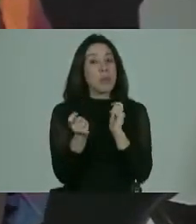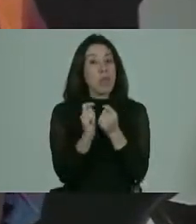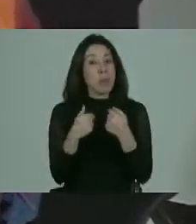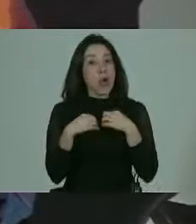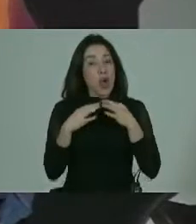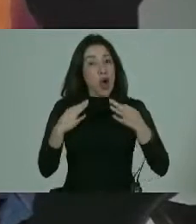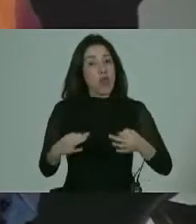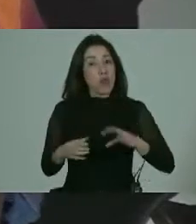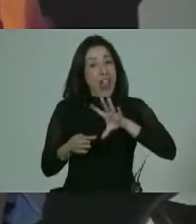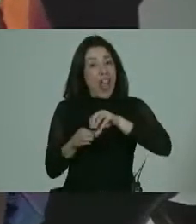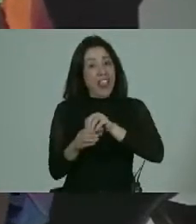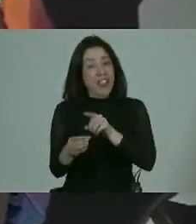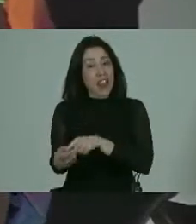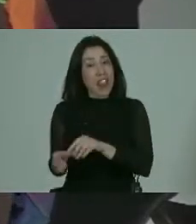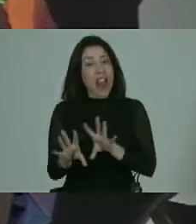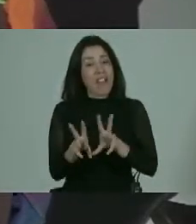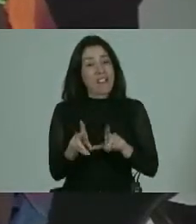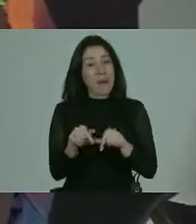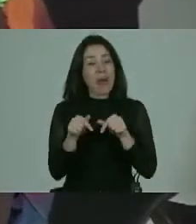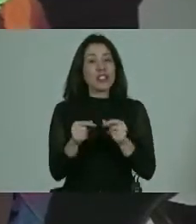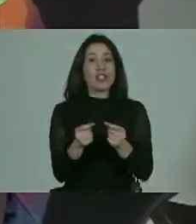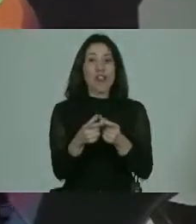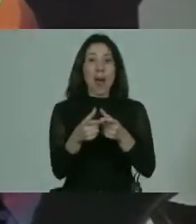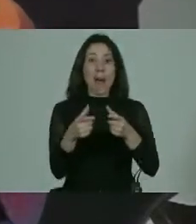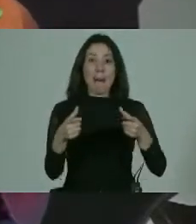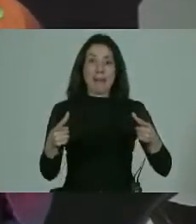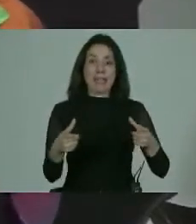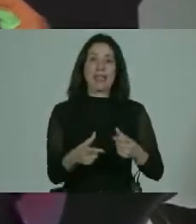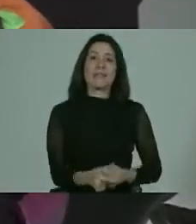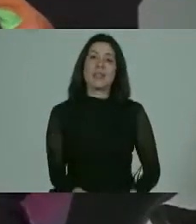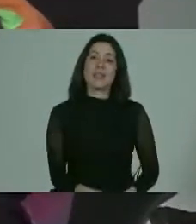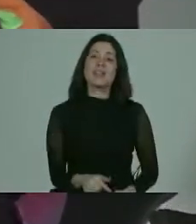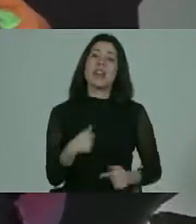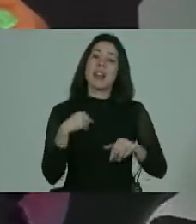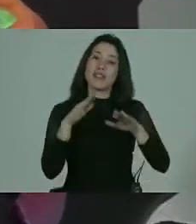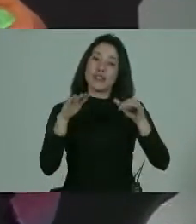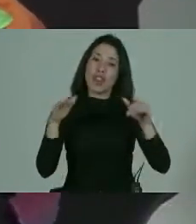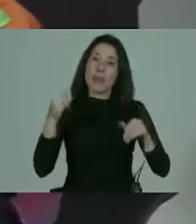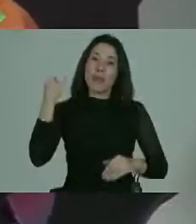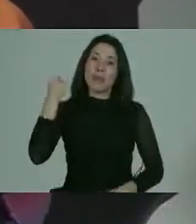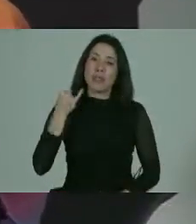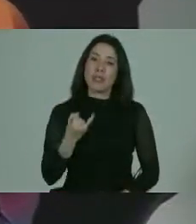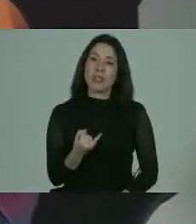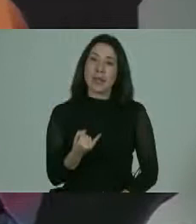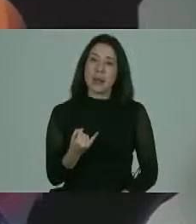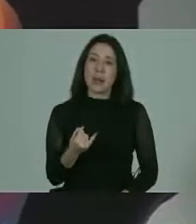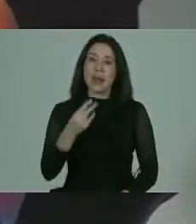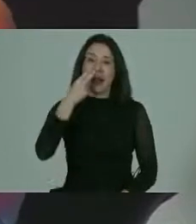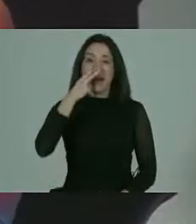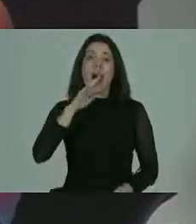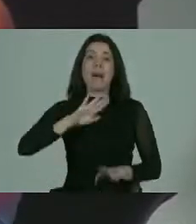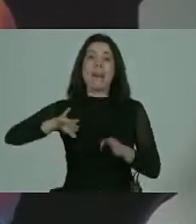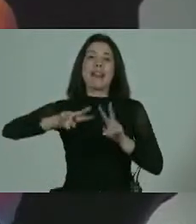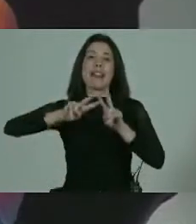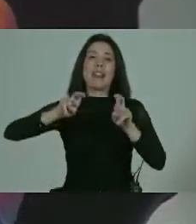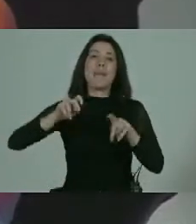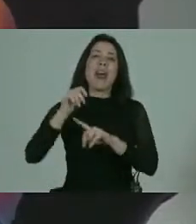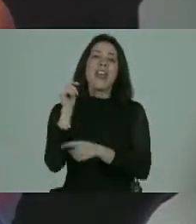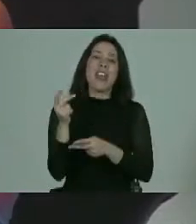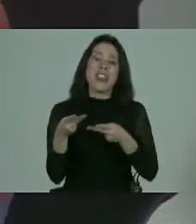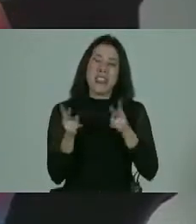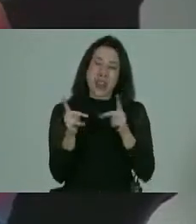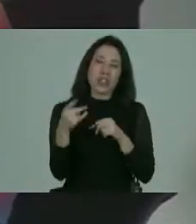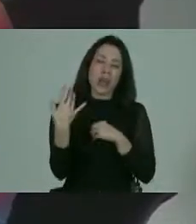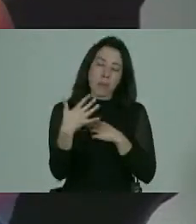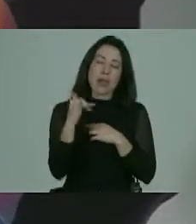conducta en mi familia y eso se va a multiplicar nosotros entonces vamos a ver nosotros siempre hacemos más allá de la temática lo derecho y por supuesto que es